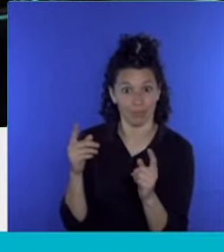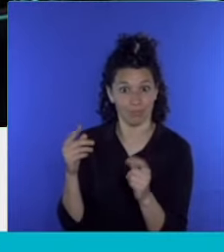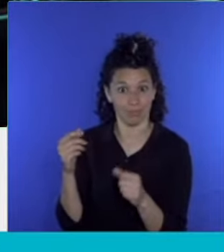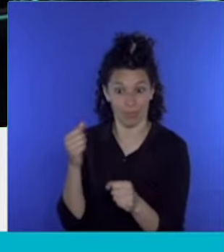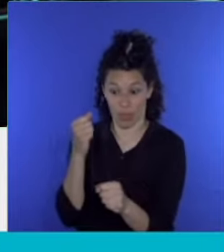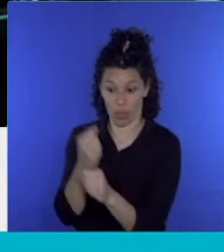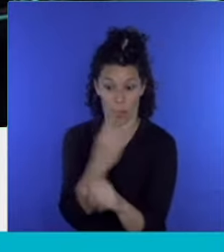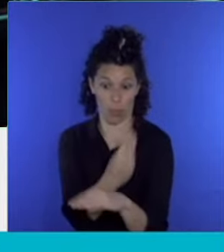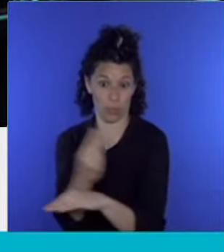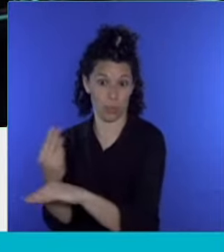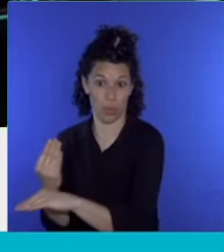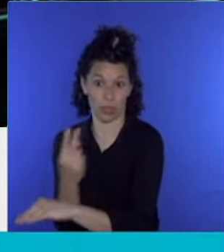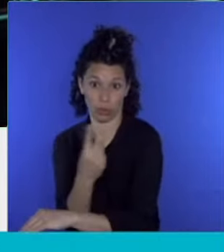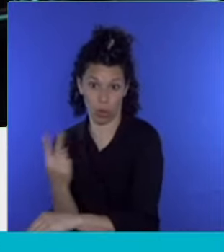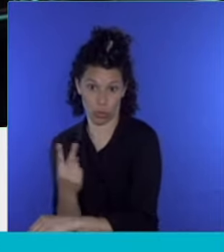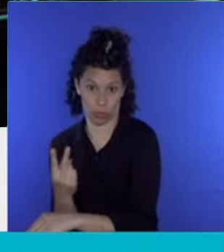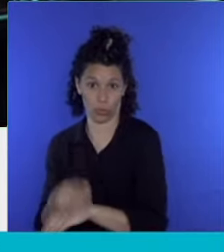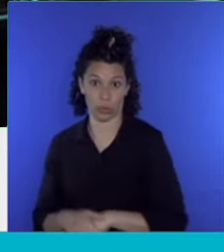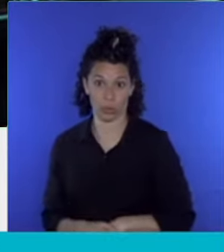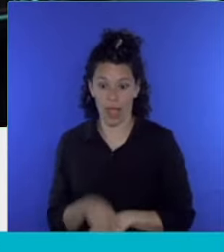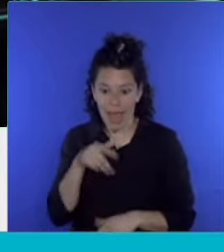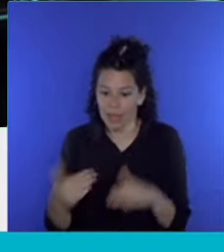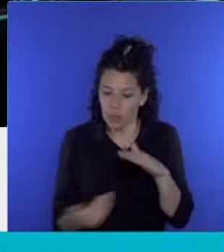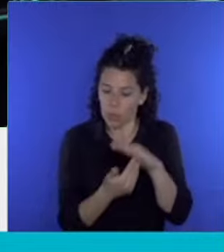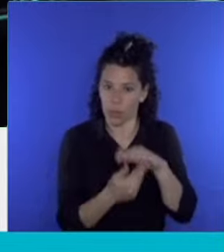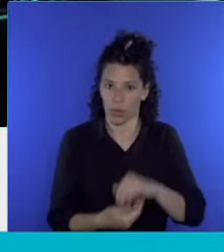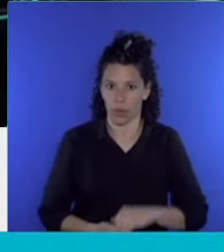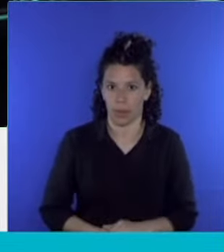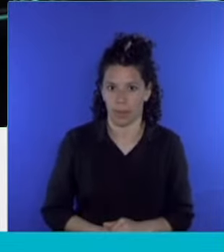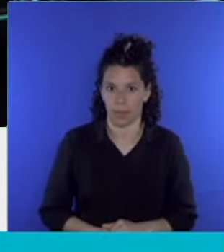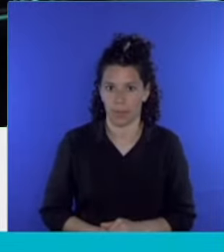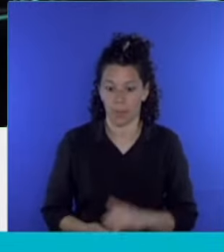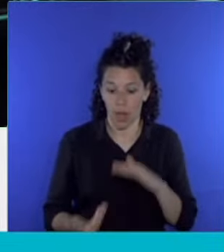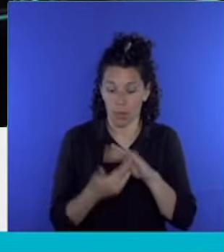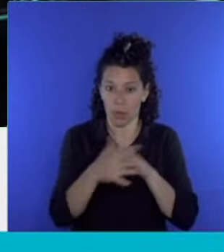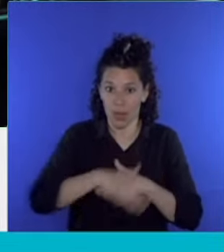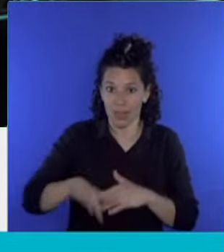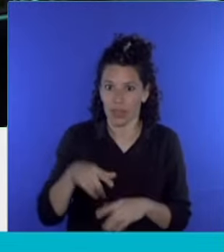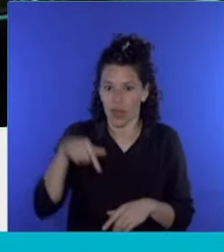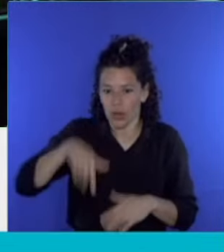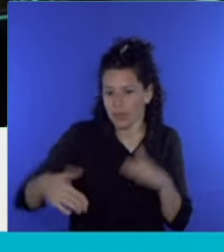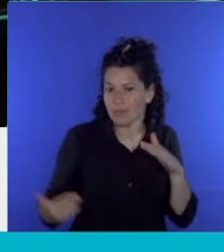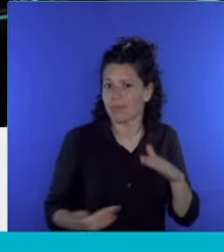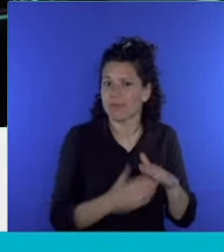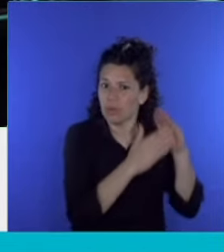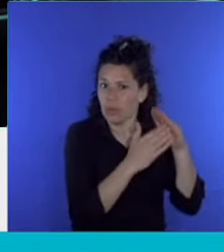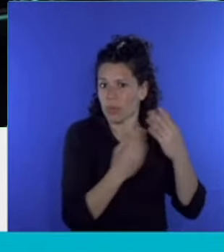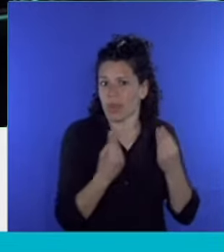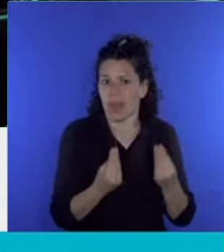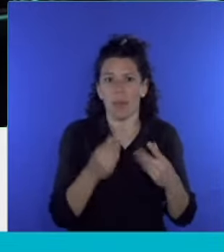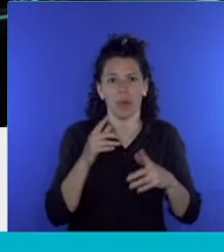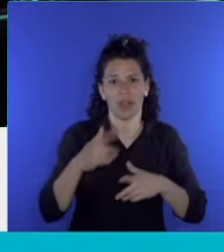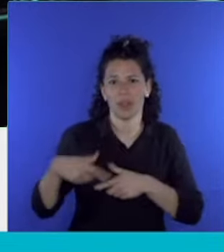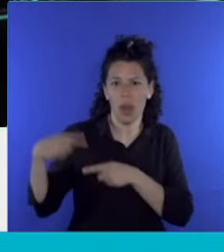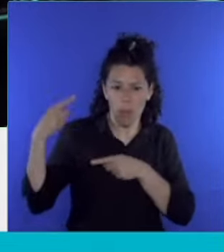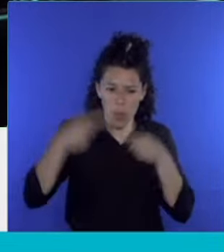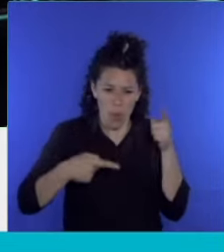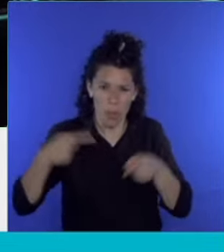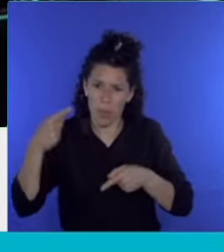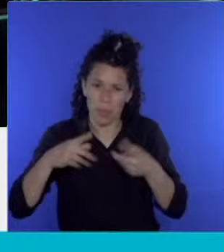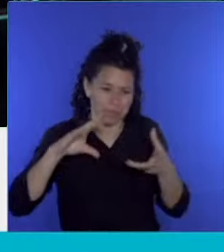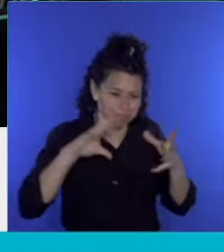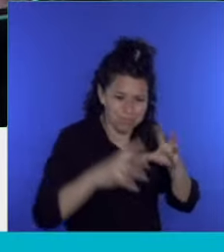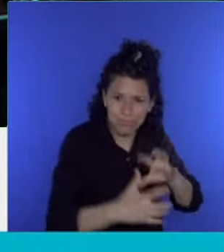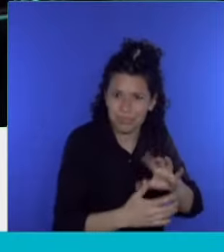Y eso es tener una prioridad la prioridad del sector hoy es fundamental porque lo están bastarde Y estigmatizando de